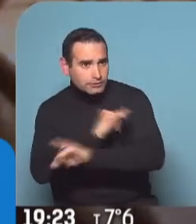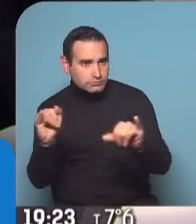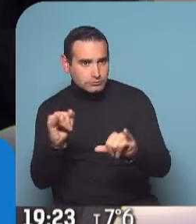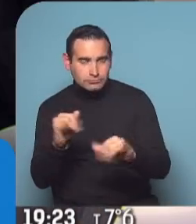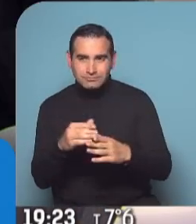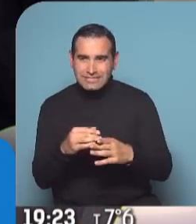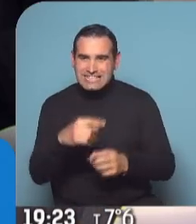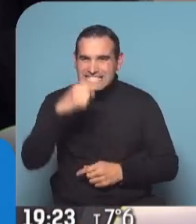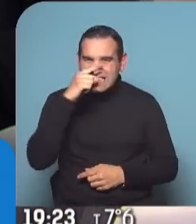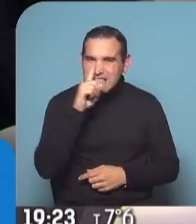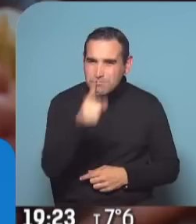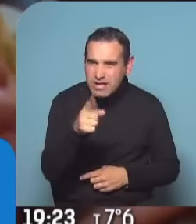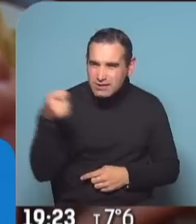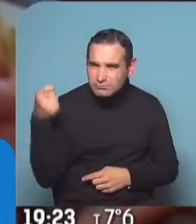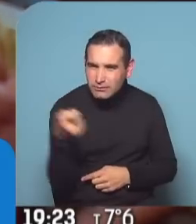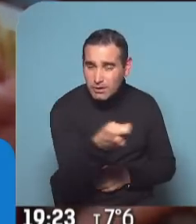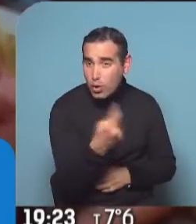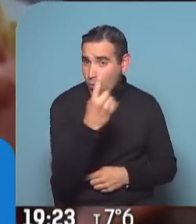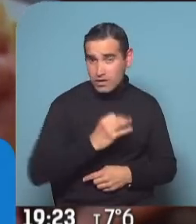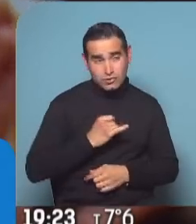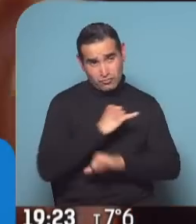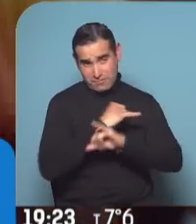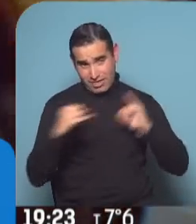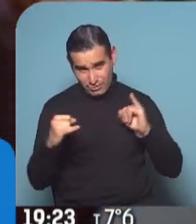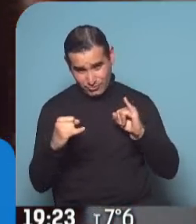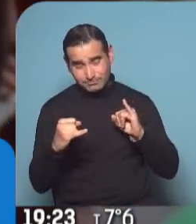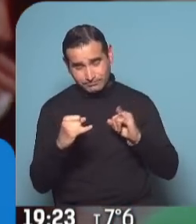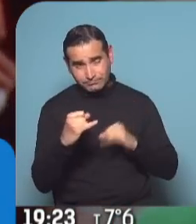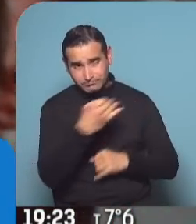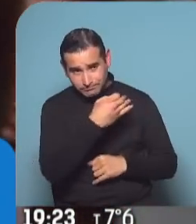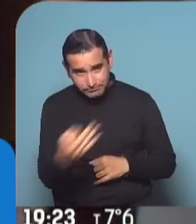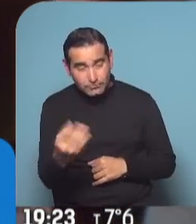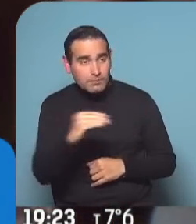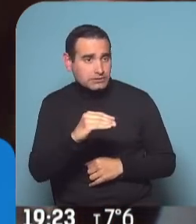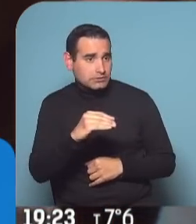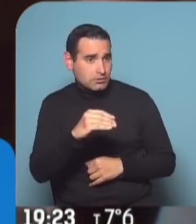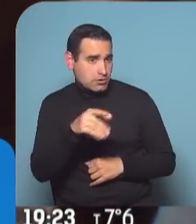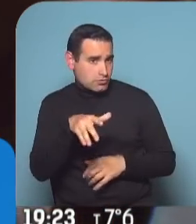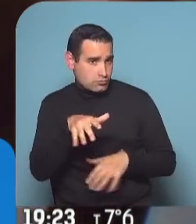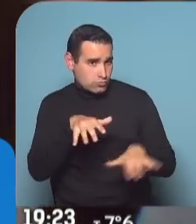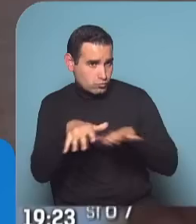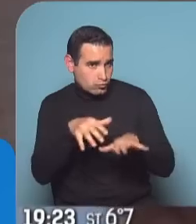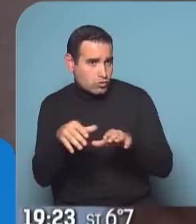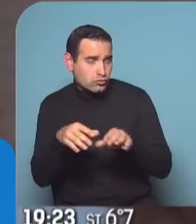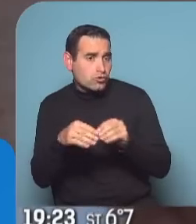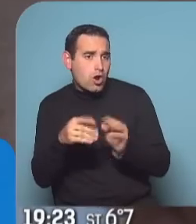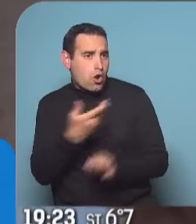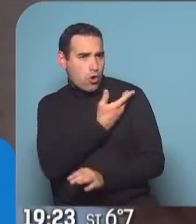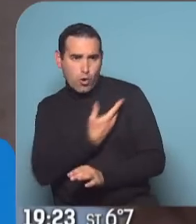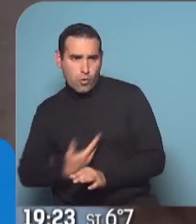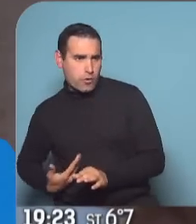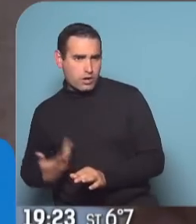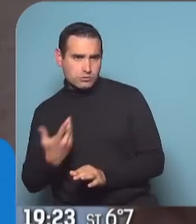casi 7.000 ejecuciones. En un año y medio. Y estamos hablando de casos donde el gobierno reporta resistencia